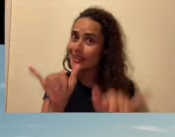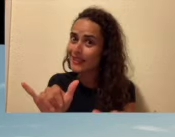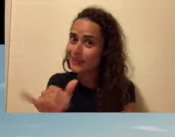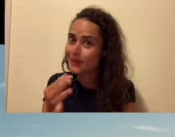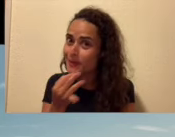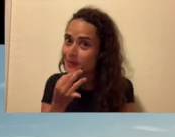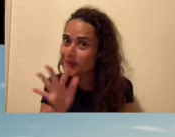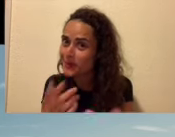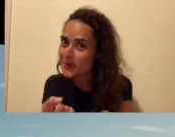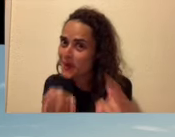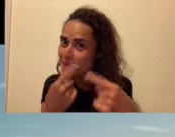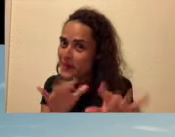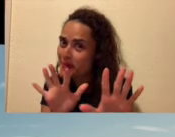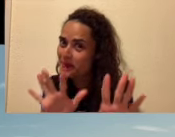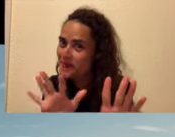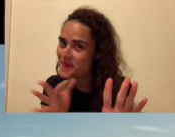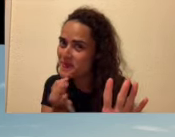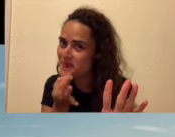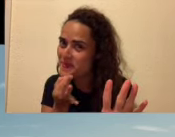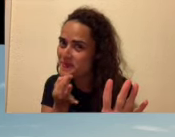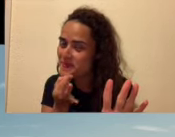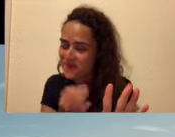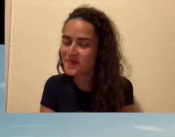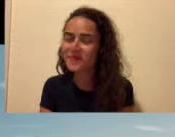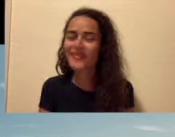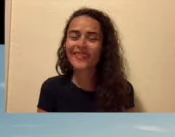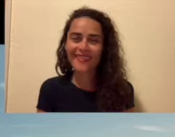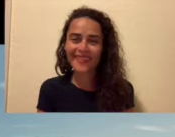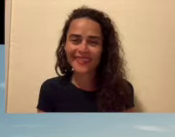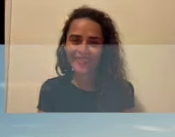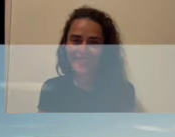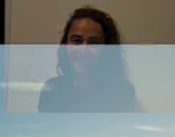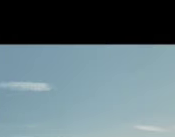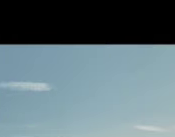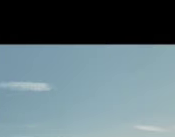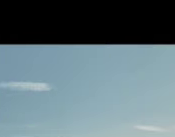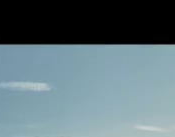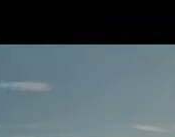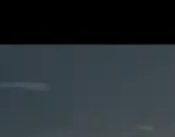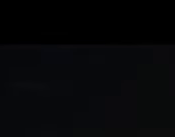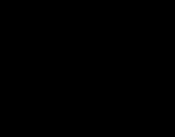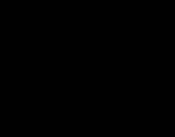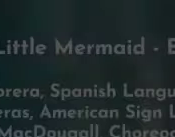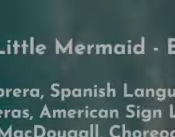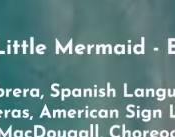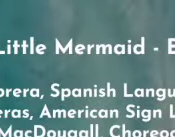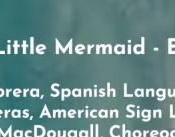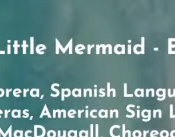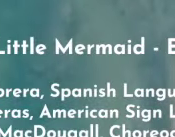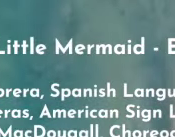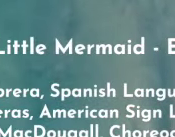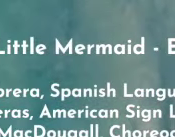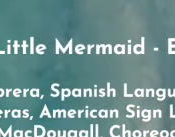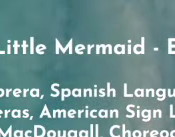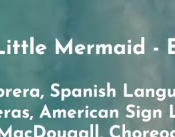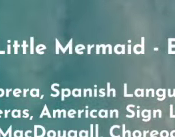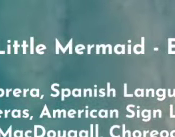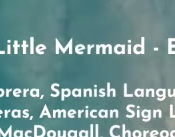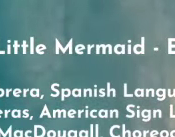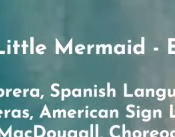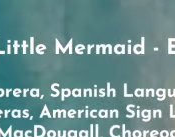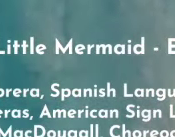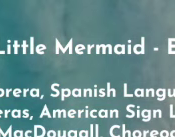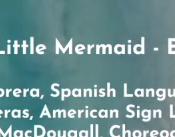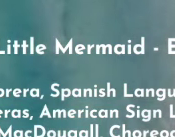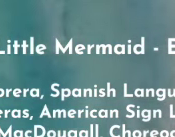la bruja del mar a cambio de piernas de humanos. Vemos qué pasa.